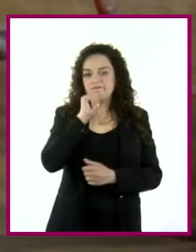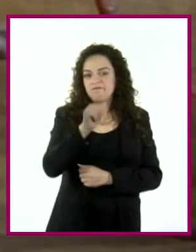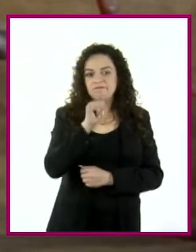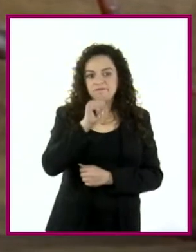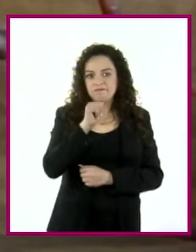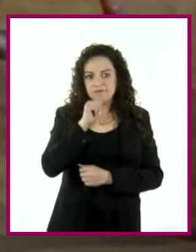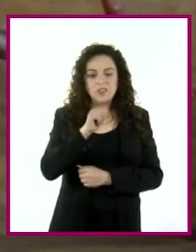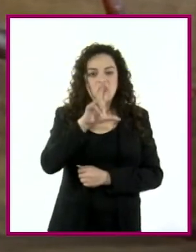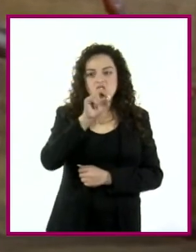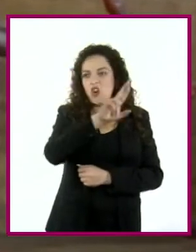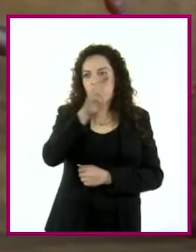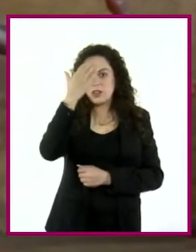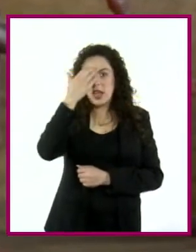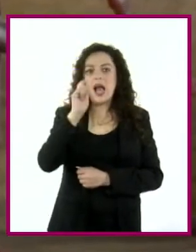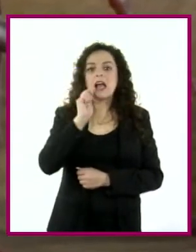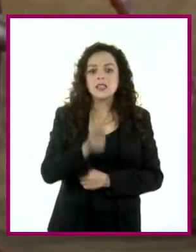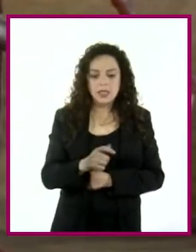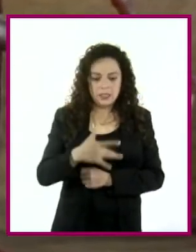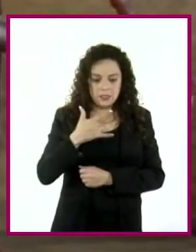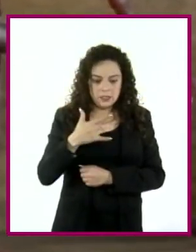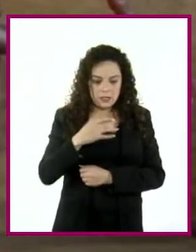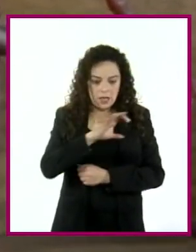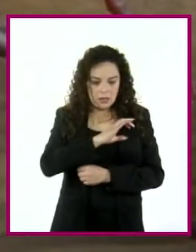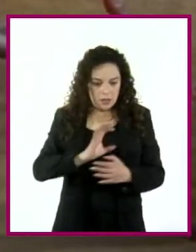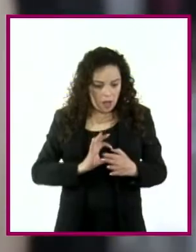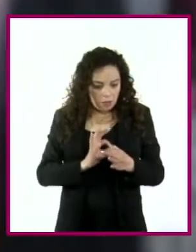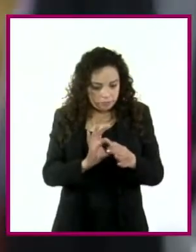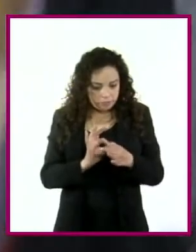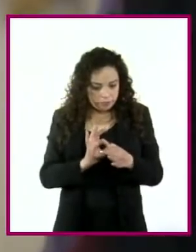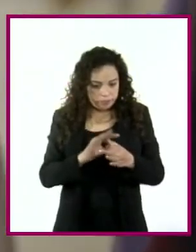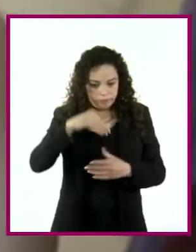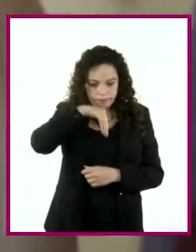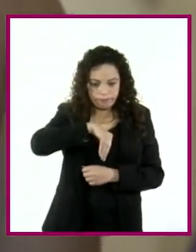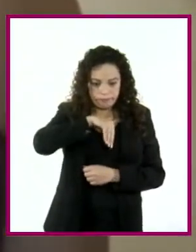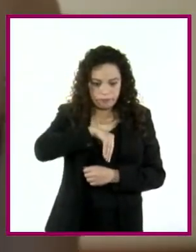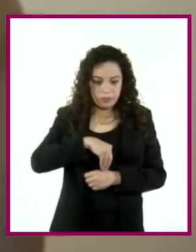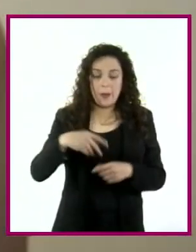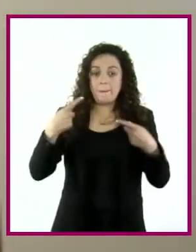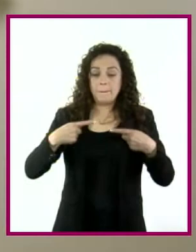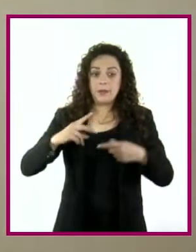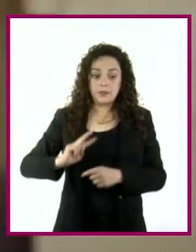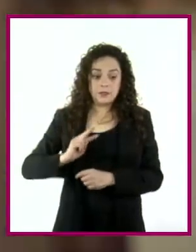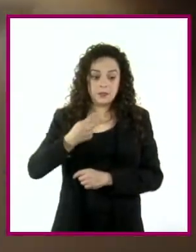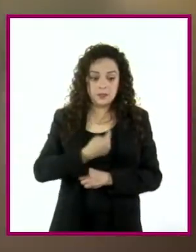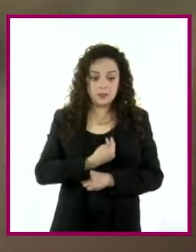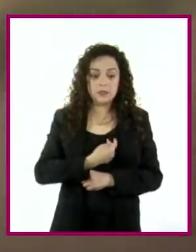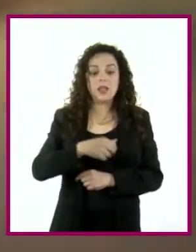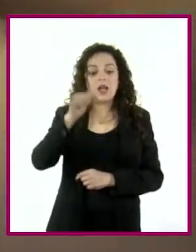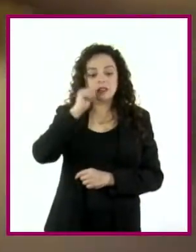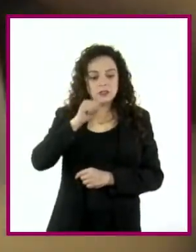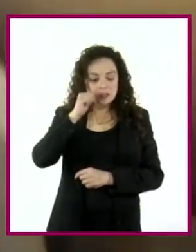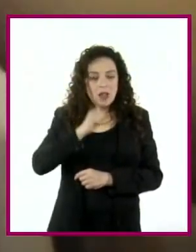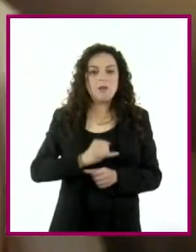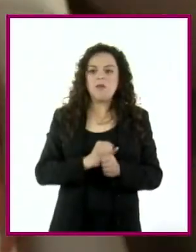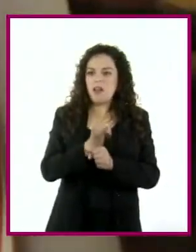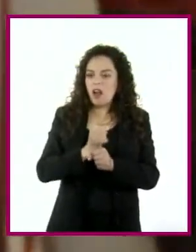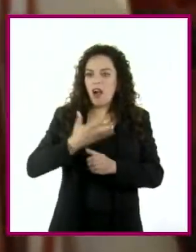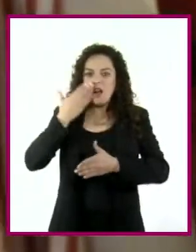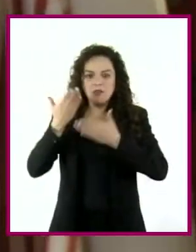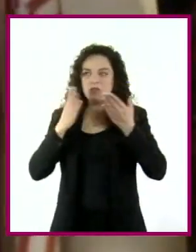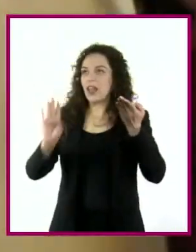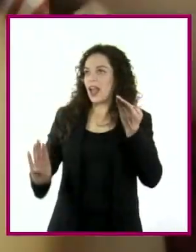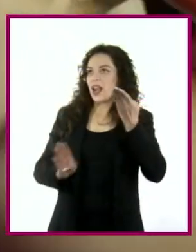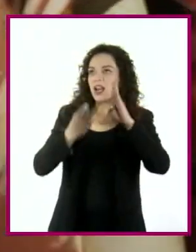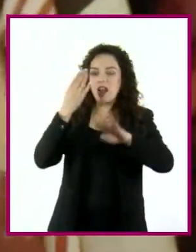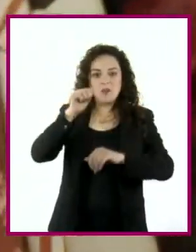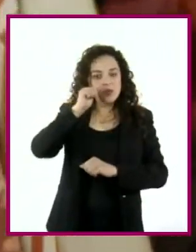siquiera reconocen, que es la dimensión afectiva y de la ternura radical. Las personas trans siempre hemos sido objetos de estudio en el mundo, siempre